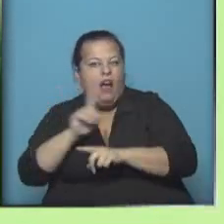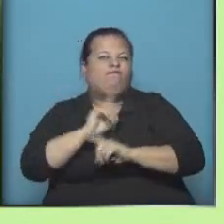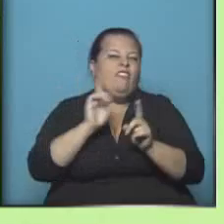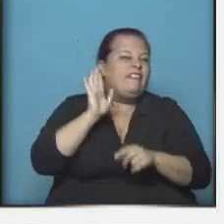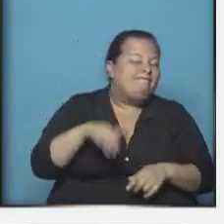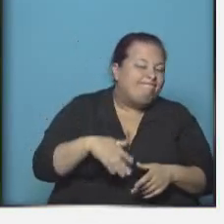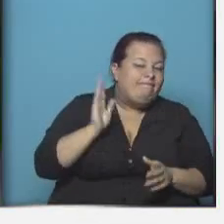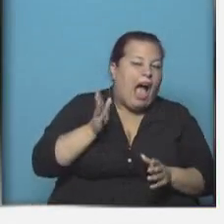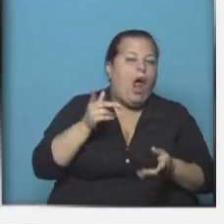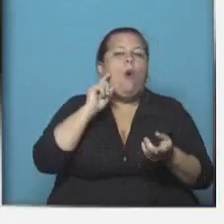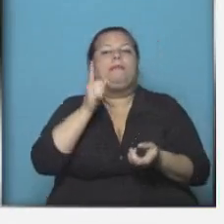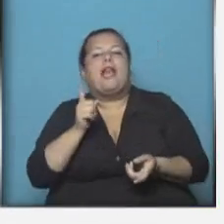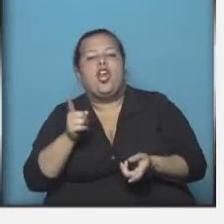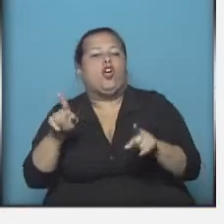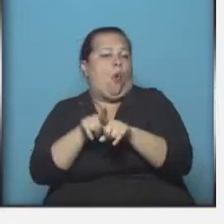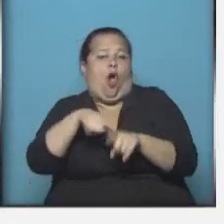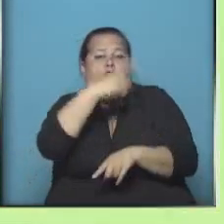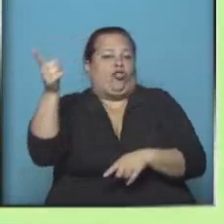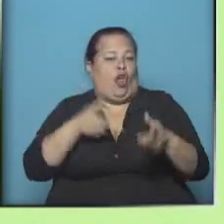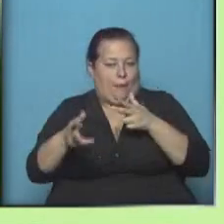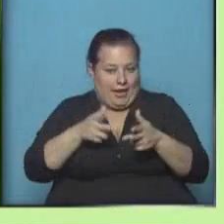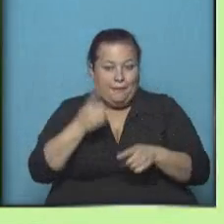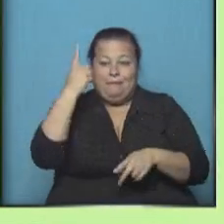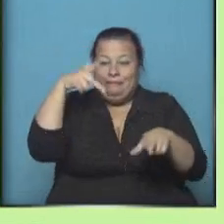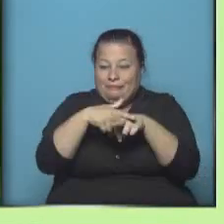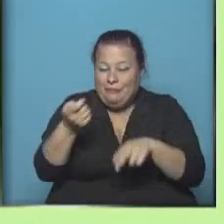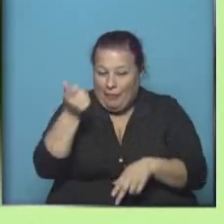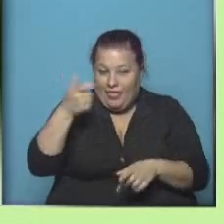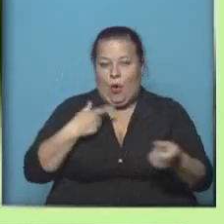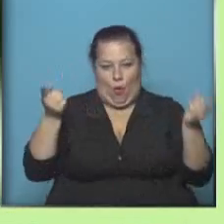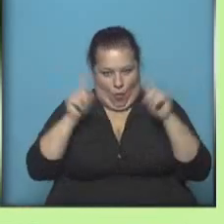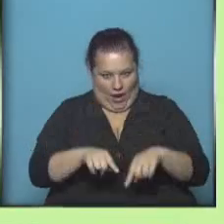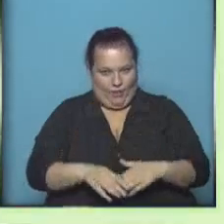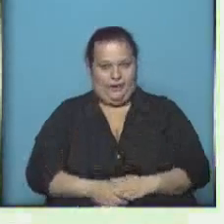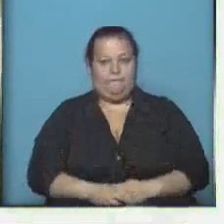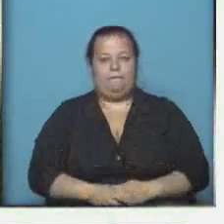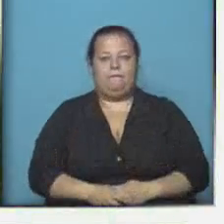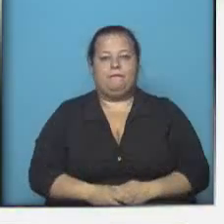bueno hacerlo, cuáles son los riesgos, al igual que cualquier otra cirugía. Hacemos una pequeñísima pausa, ya estamos de vuelta.